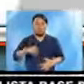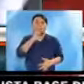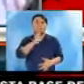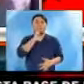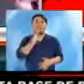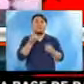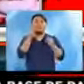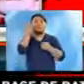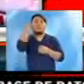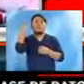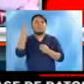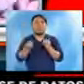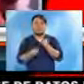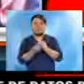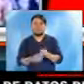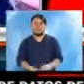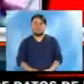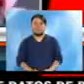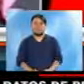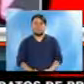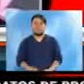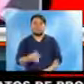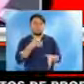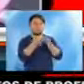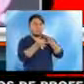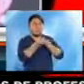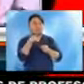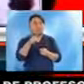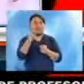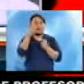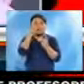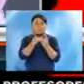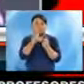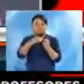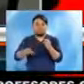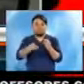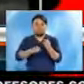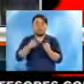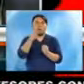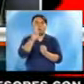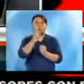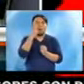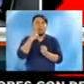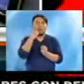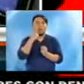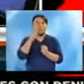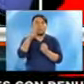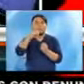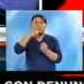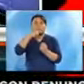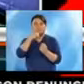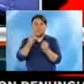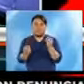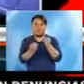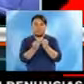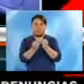tres formas, una forma de hombre y dos formas de mujeres. Todo se ve muy similar, pero poniéndole textura,